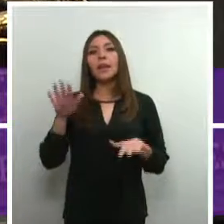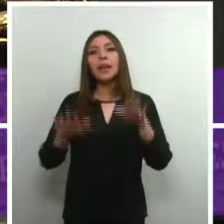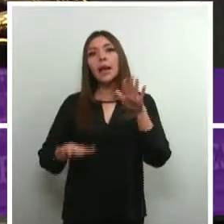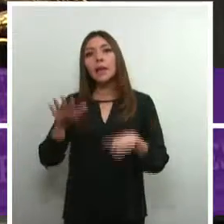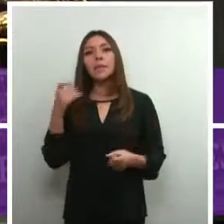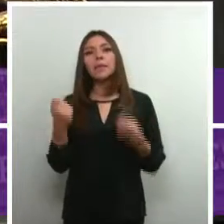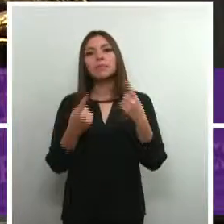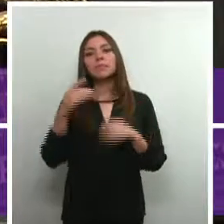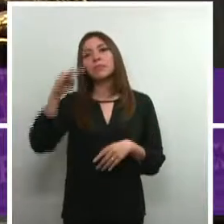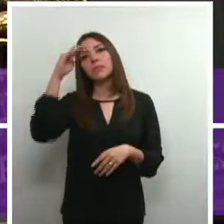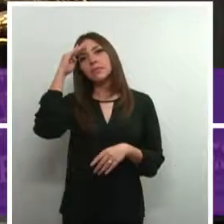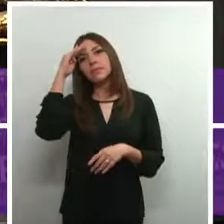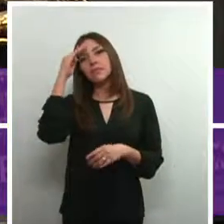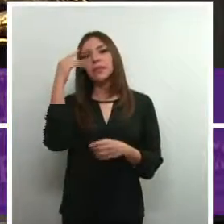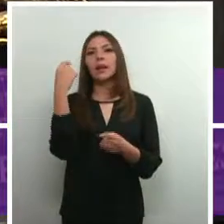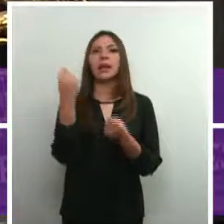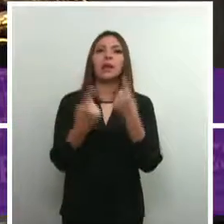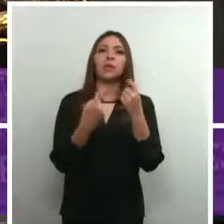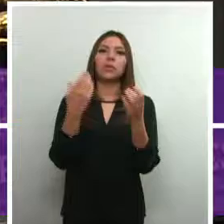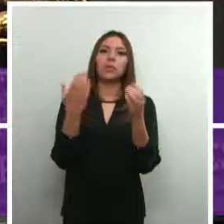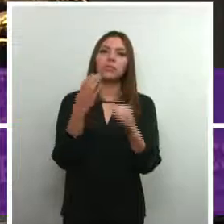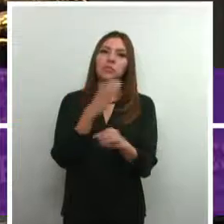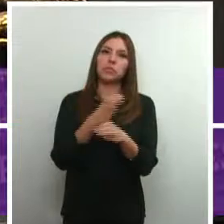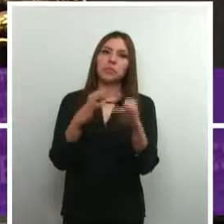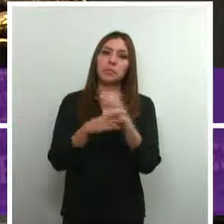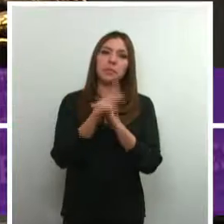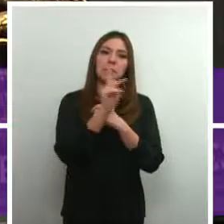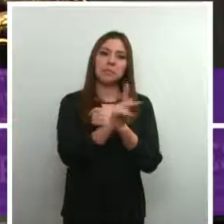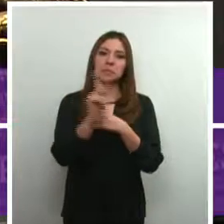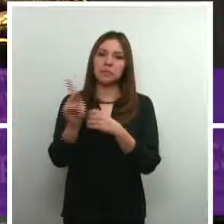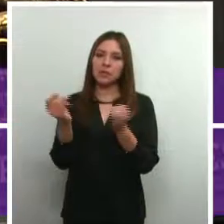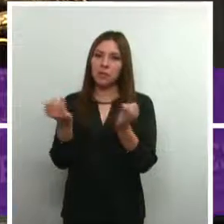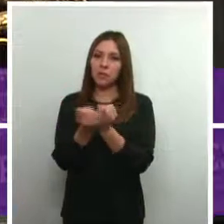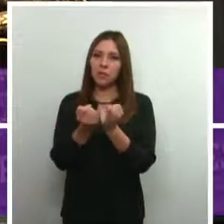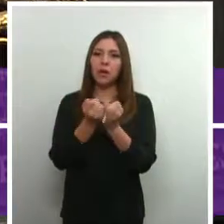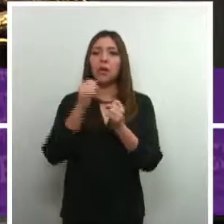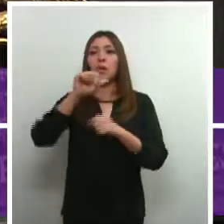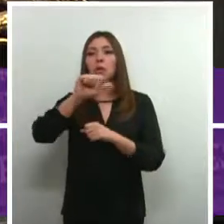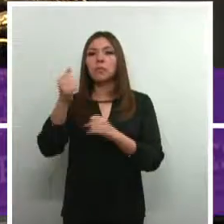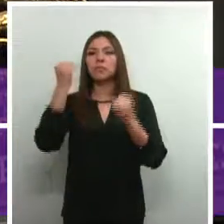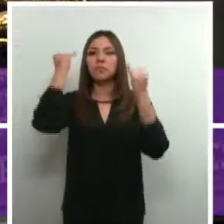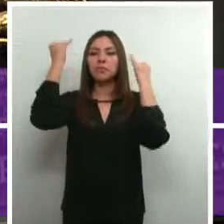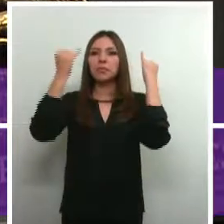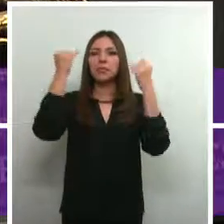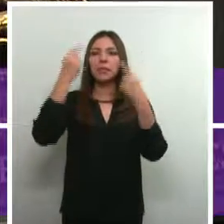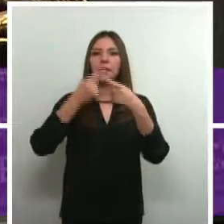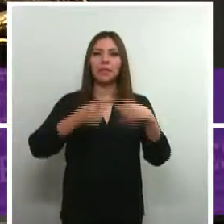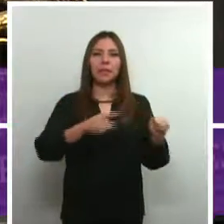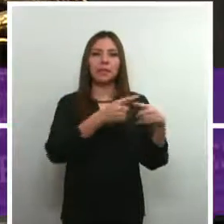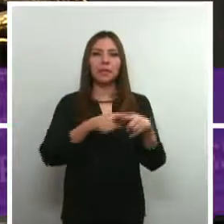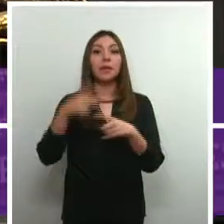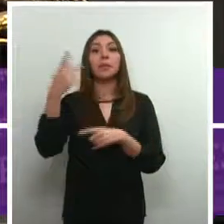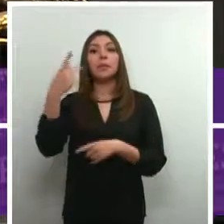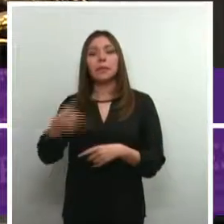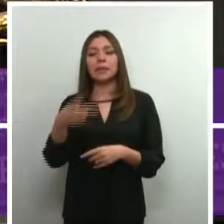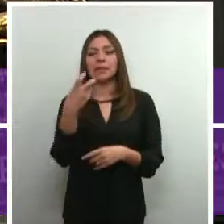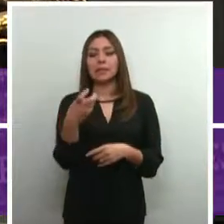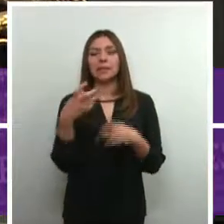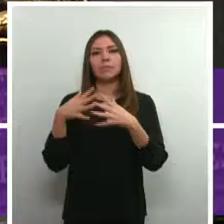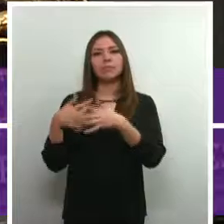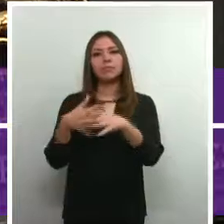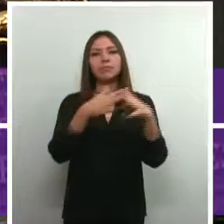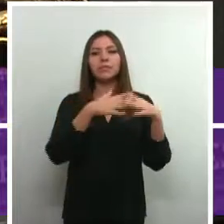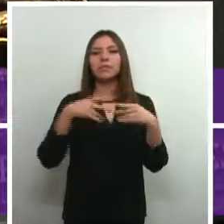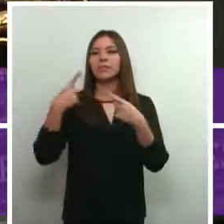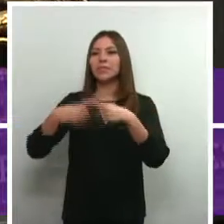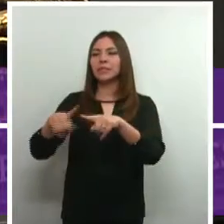algunas cosas parecido, igual, a veces tenemos ideas distintas, pero esa es la pluralidad también de esta ciudad y